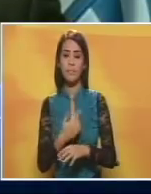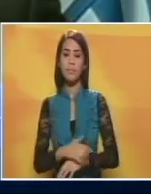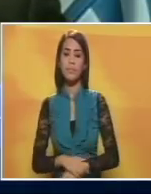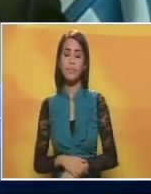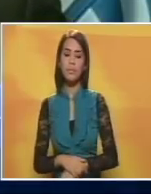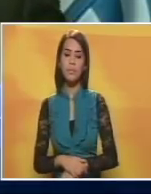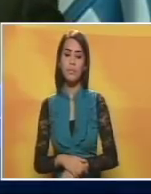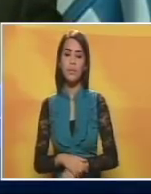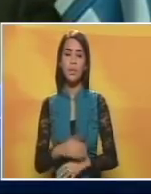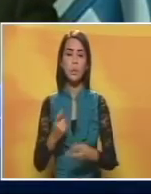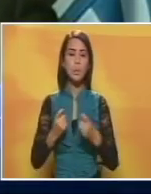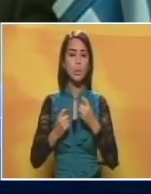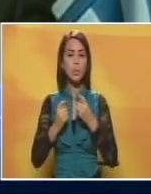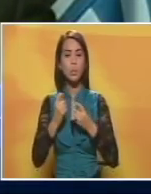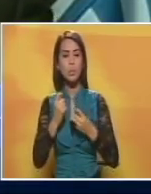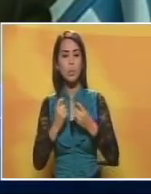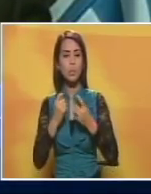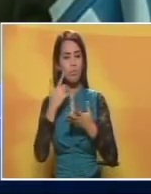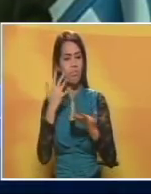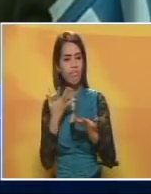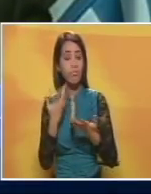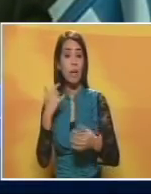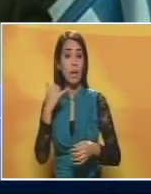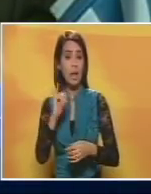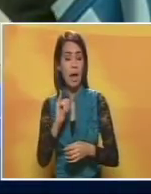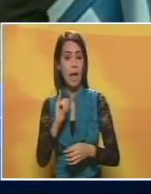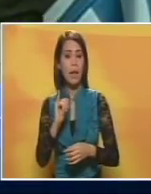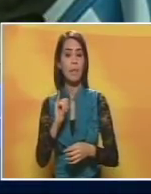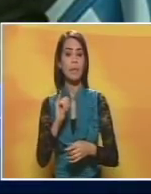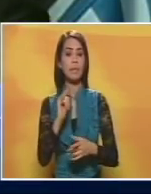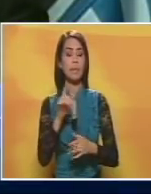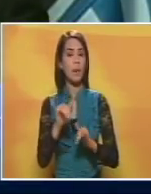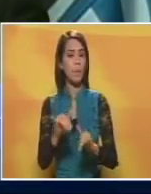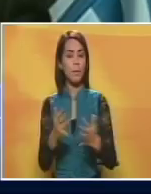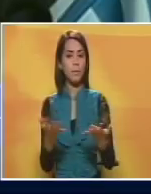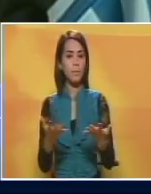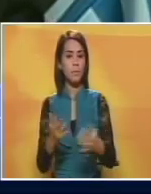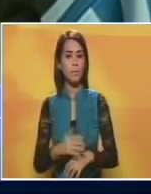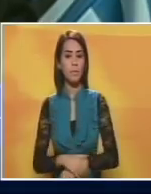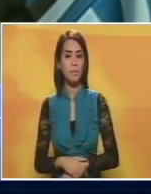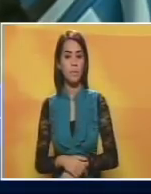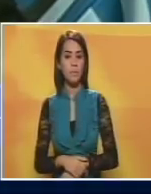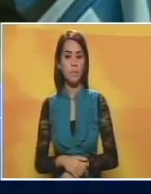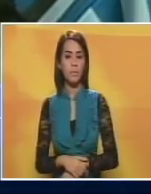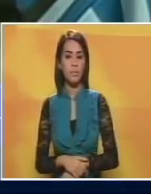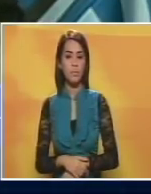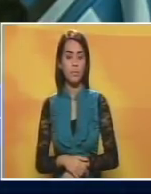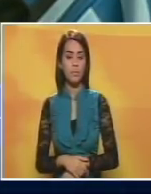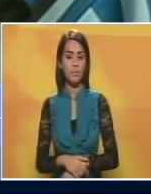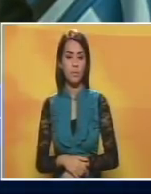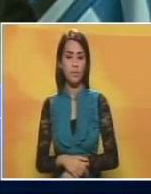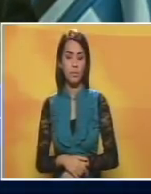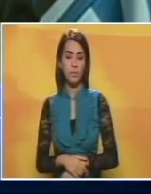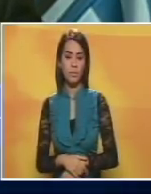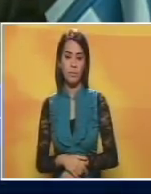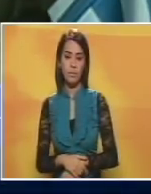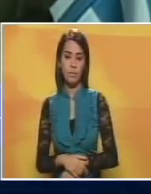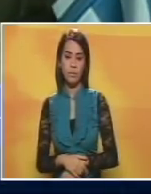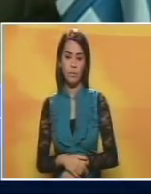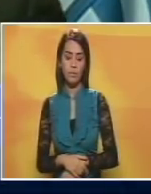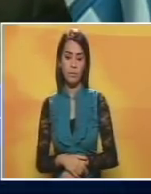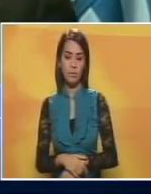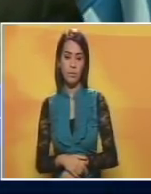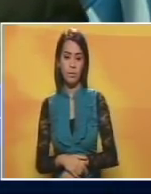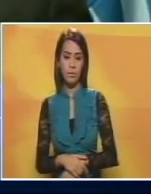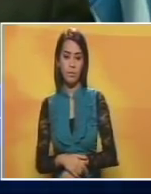para que efectivamente, existiendo dichas actividades en el momento, atacarlas, y no lo que ocurrió. En tal